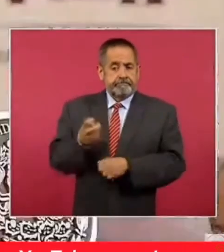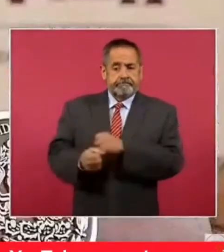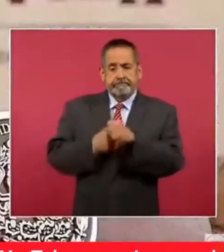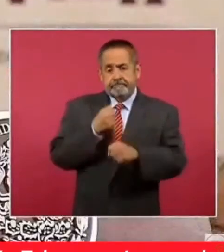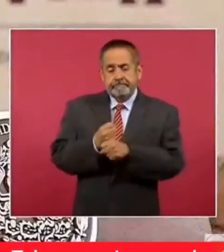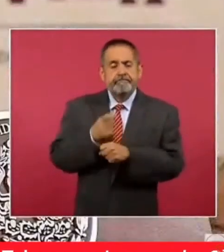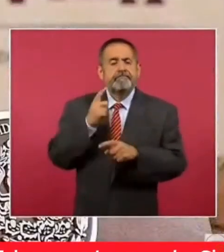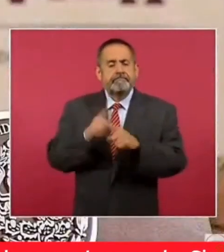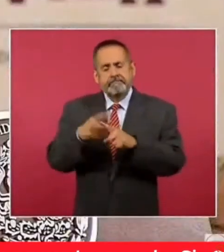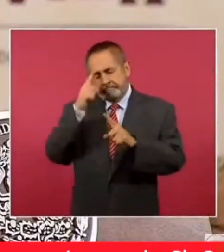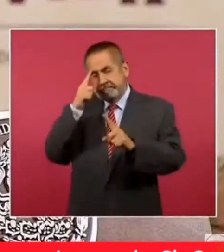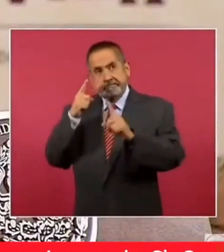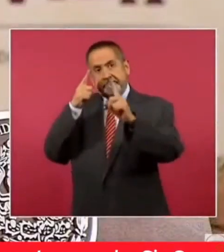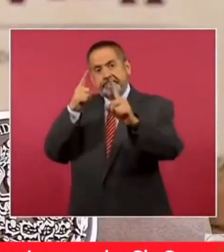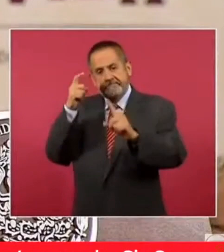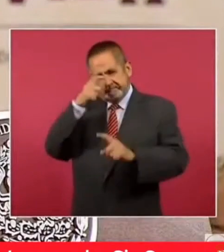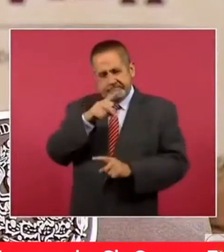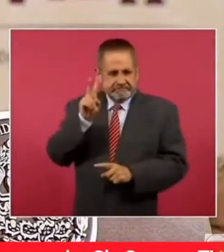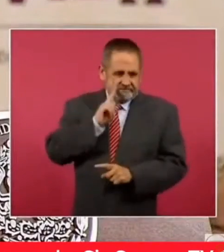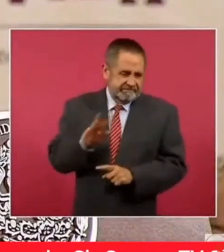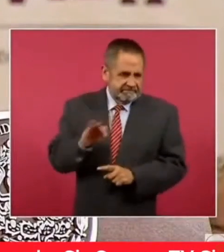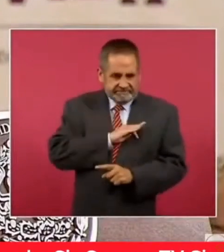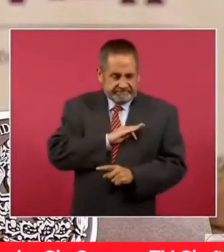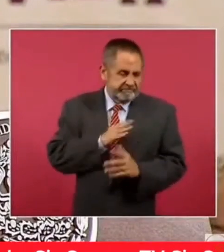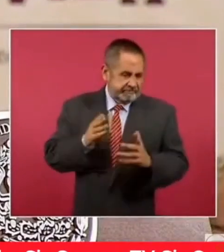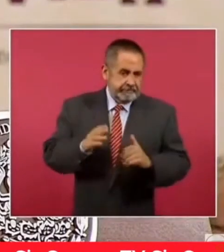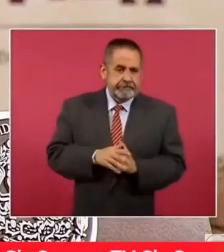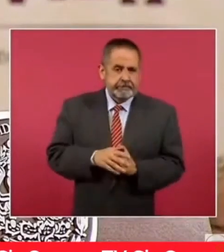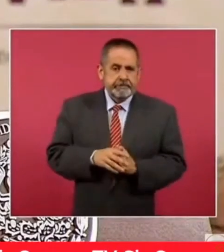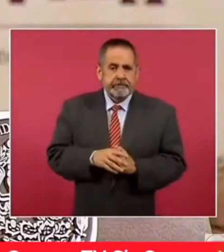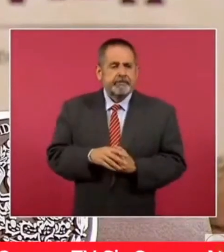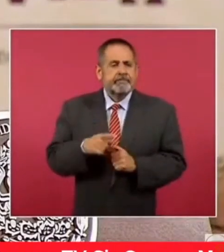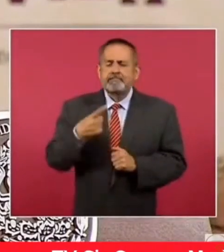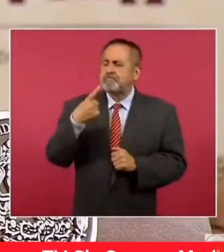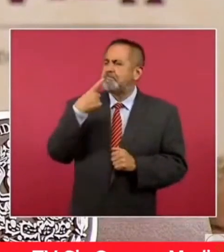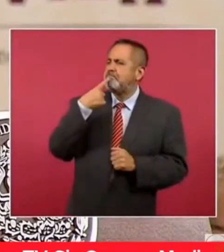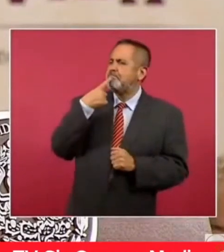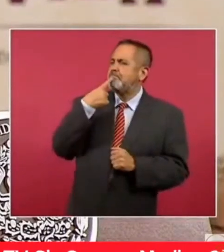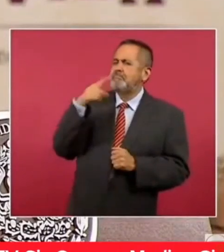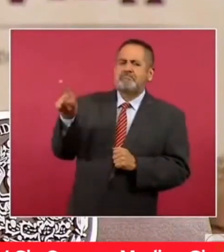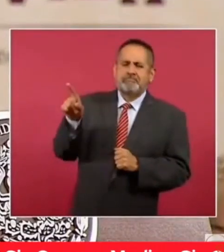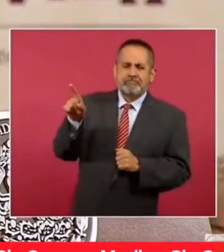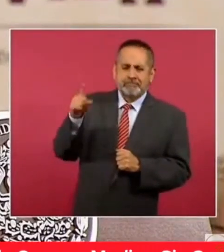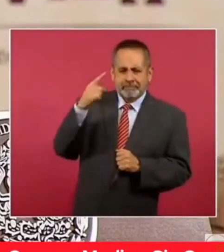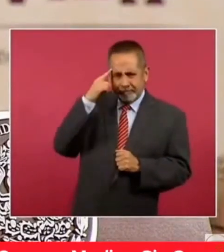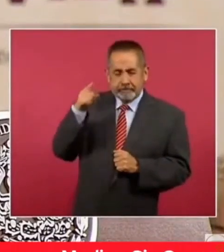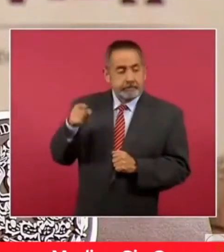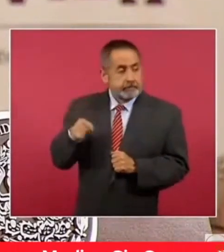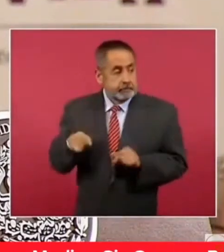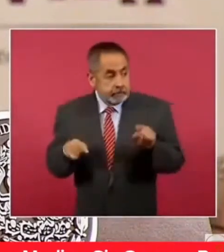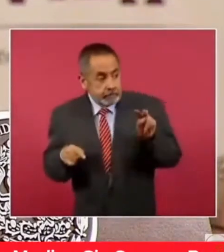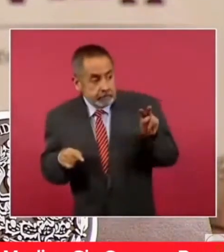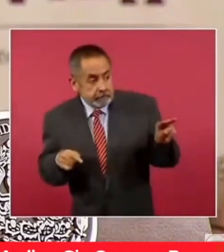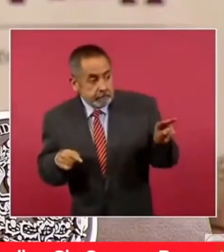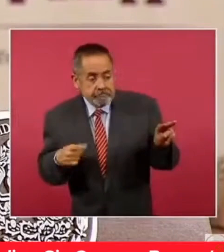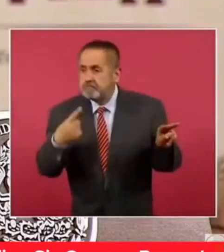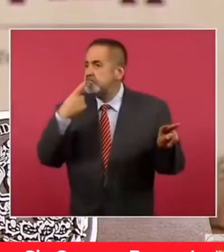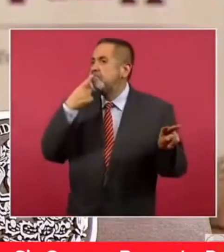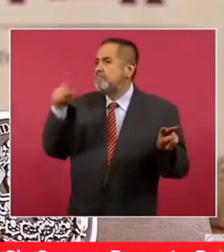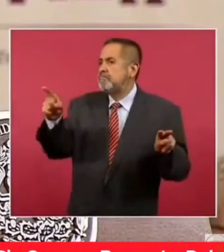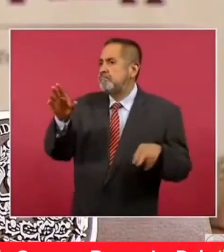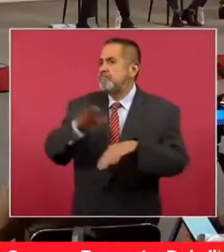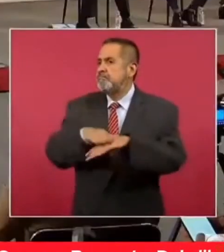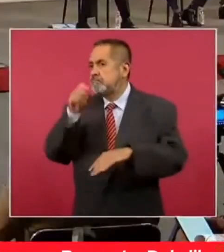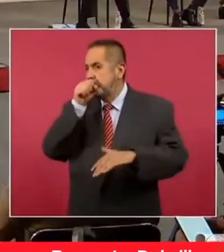emprender un reto histórico, el primer denunciatón nacional contra el vapeo de COFEPRIS.